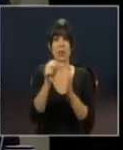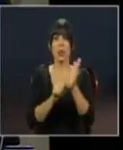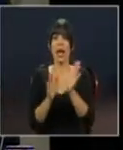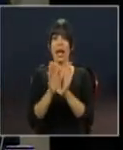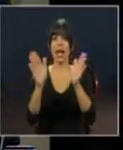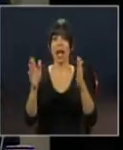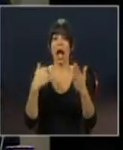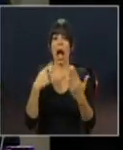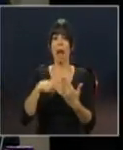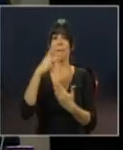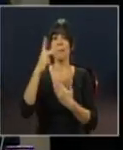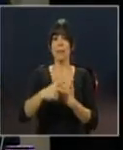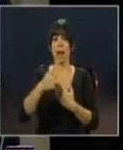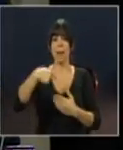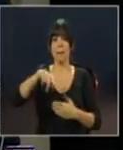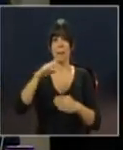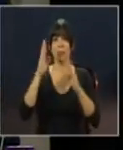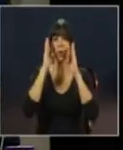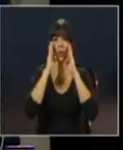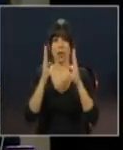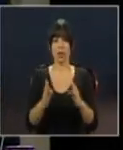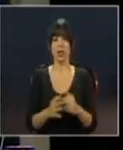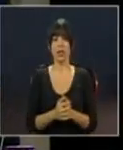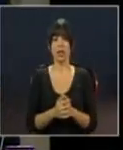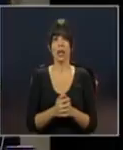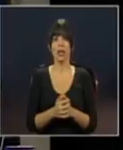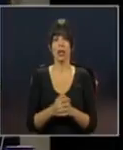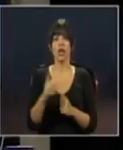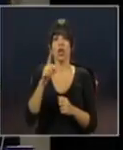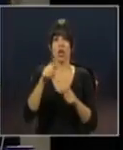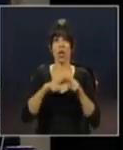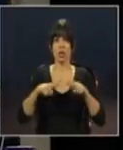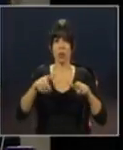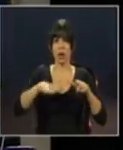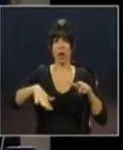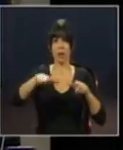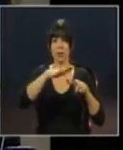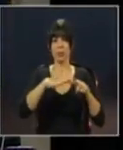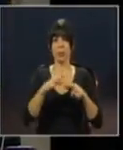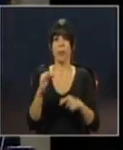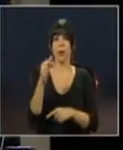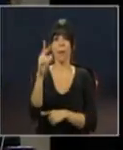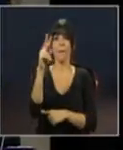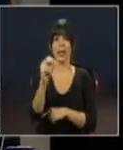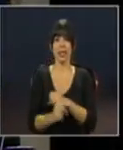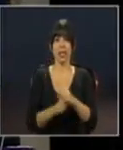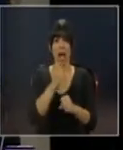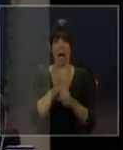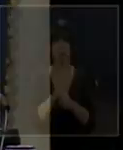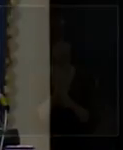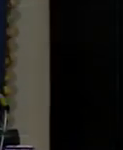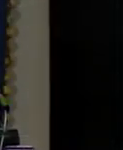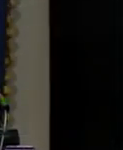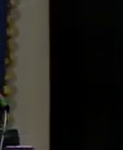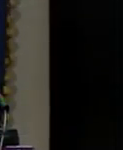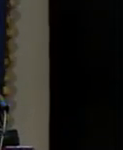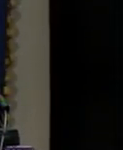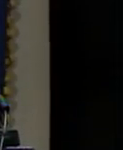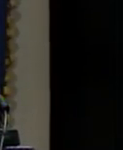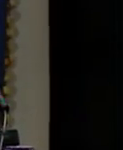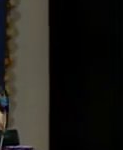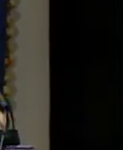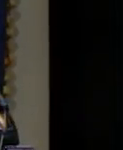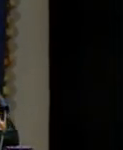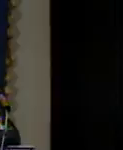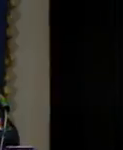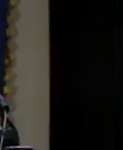se ha planificado para atender los requerimientos de los residentes en la zona durante los próximos 20 años. La estructura, que tiene un